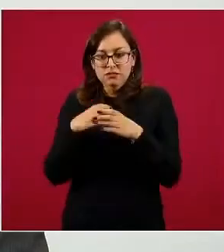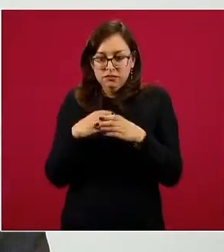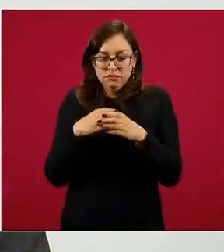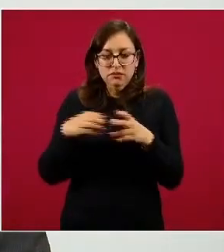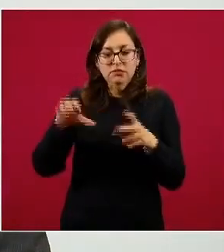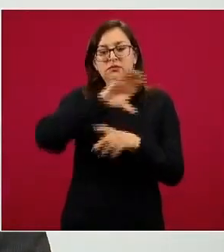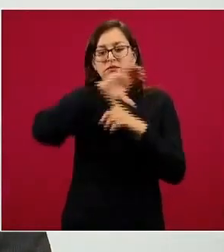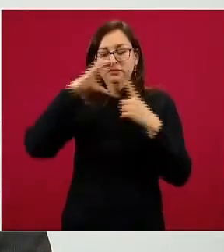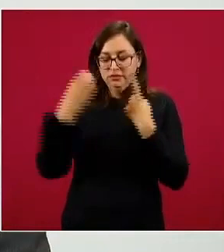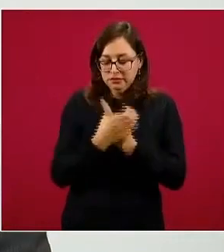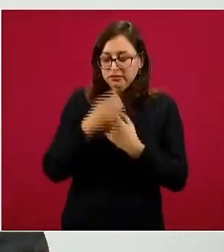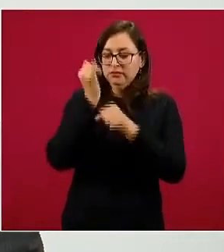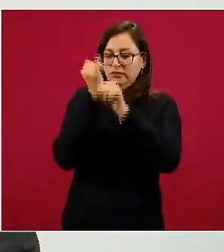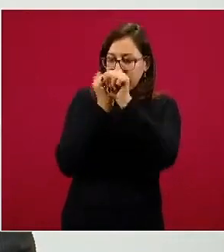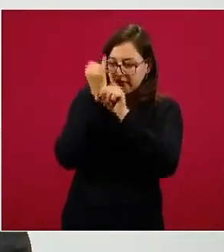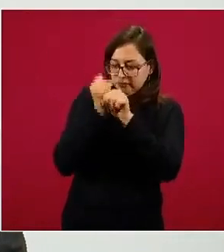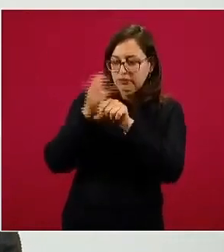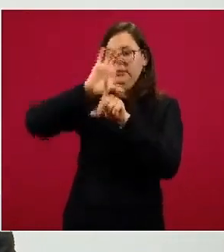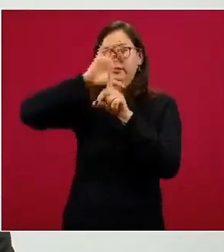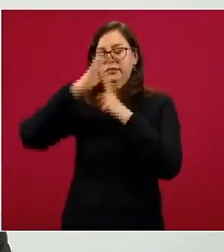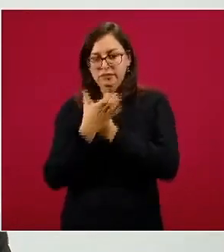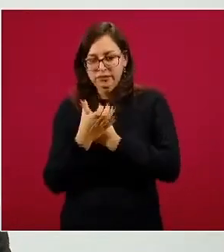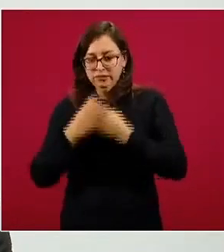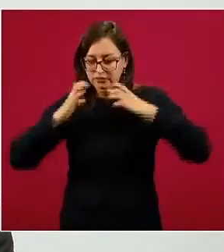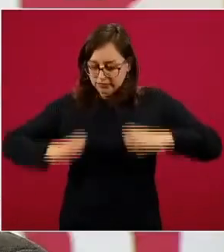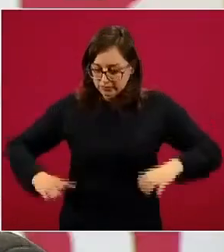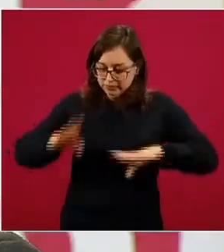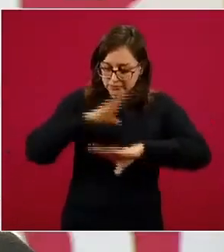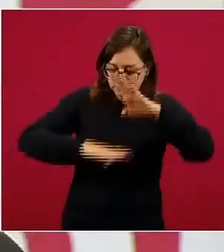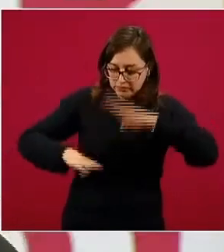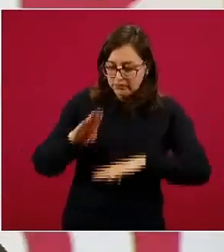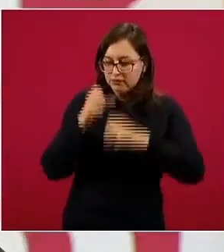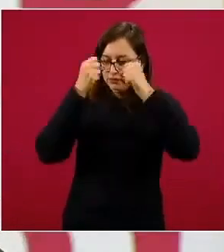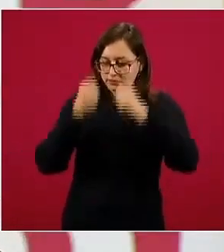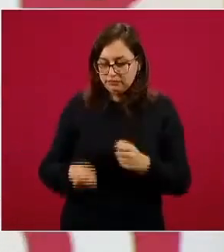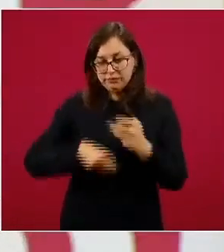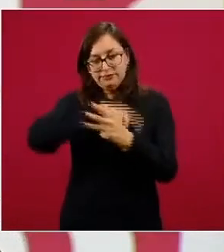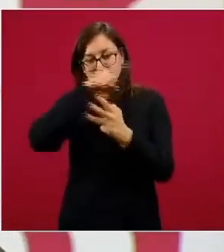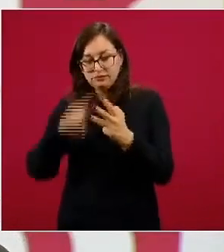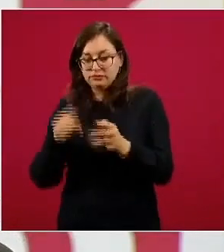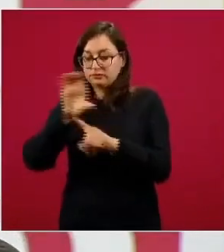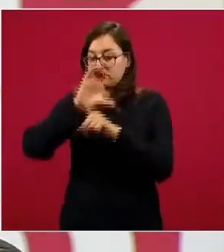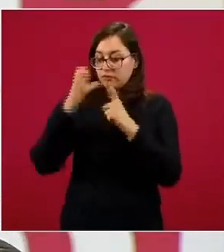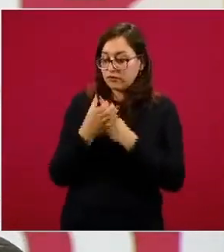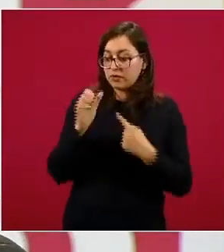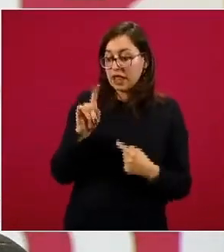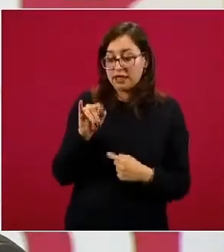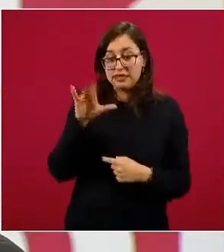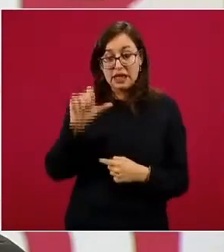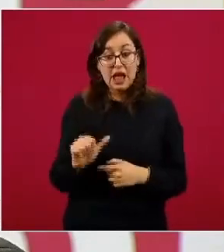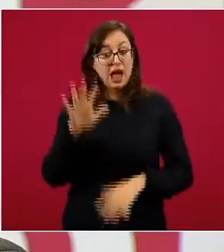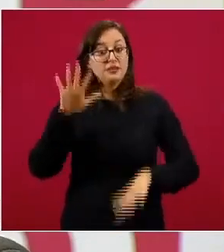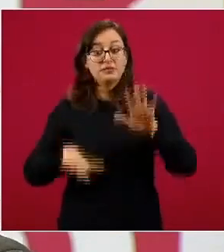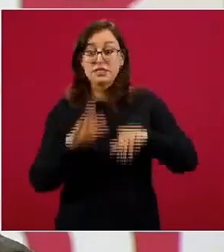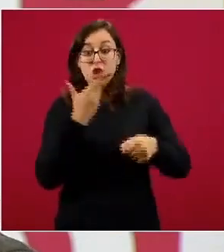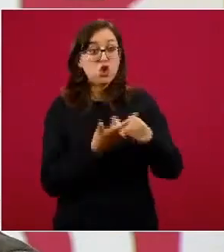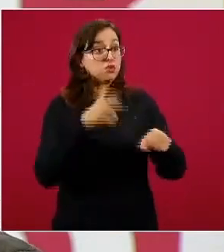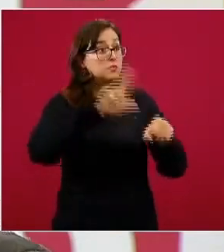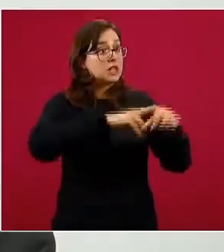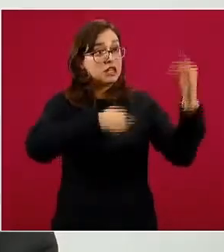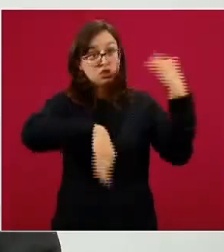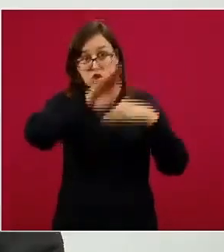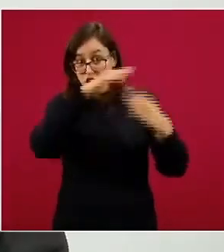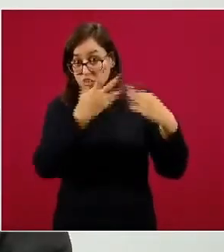una comisión de bioseguridad y una comisión de ética. No todos los hospitales lo tienen y es indispensable que